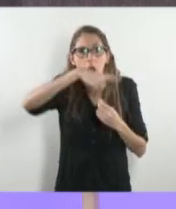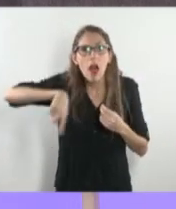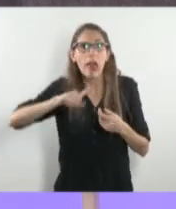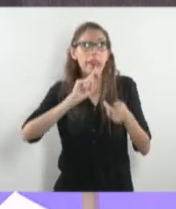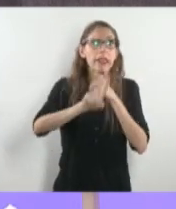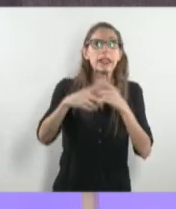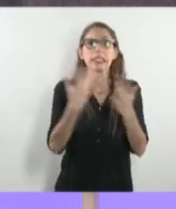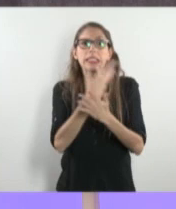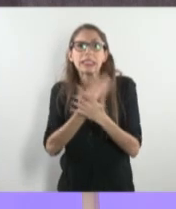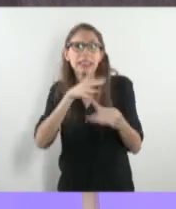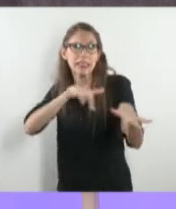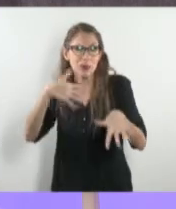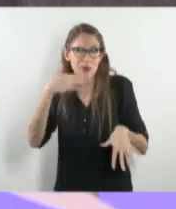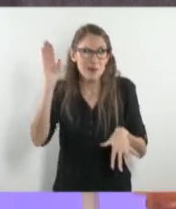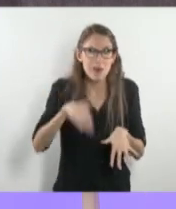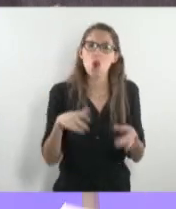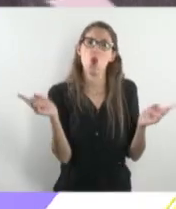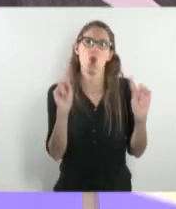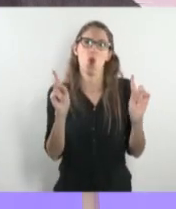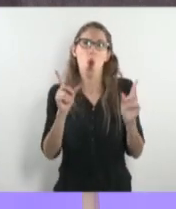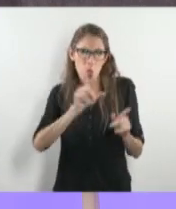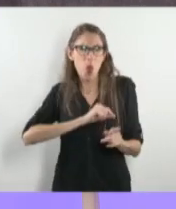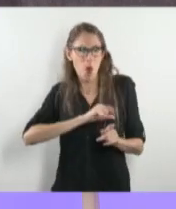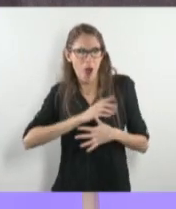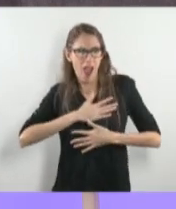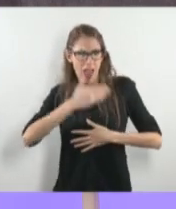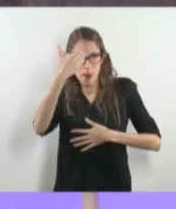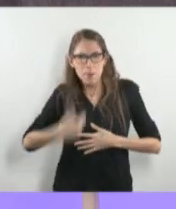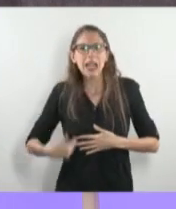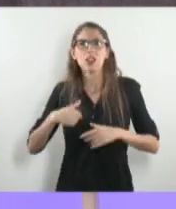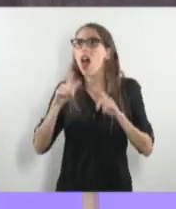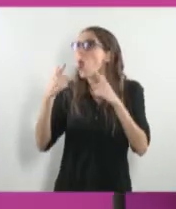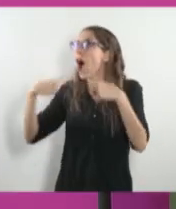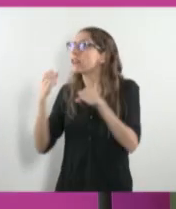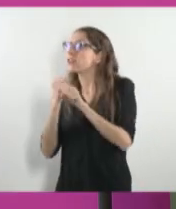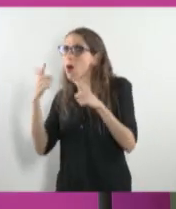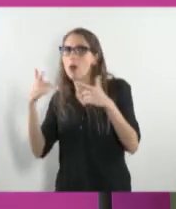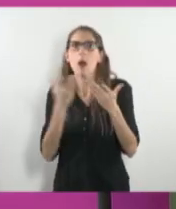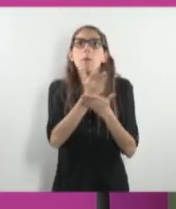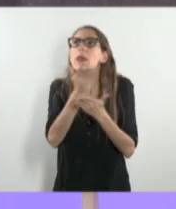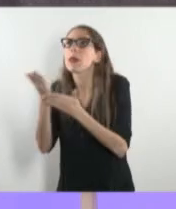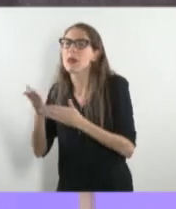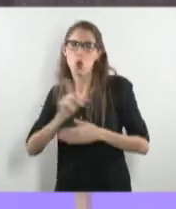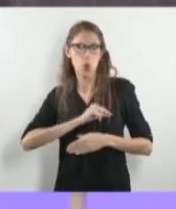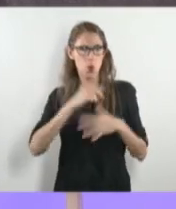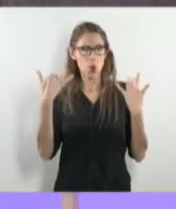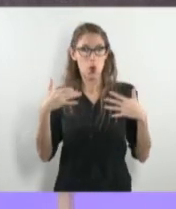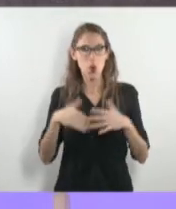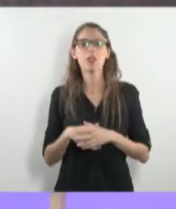triste situación, sangra mucho el corazón del que tiene que pedir. Y tal vez una de las